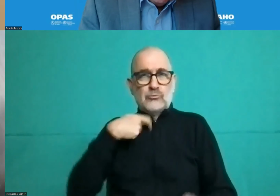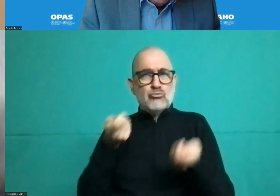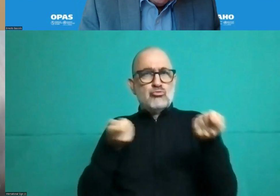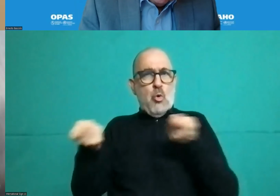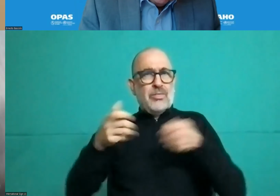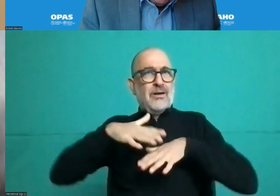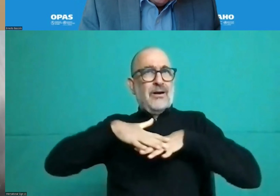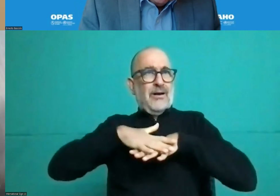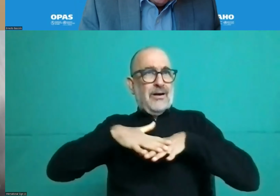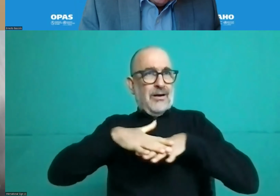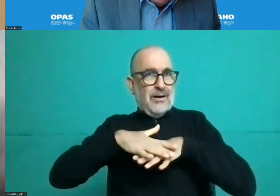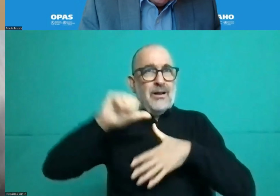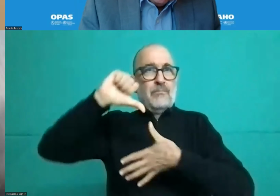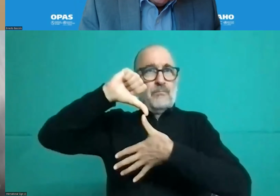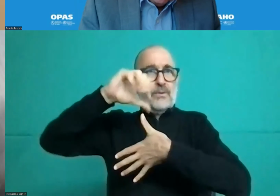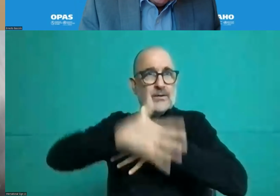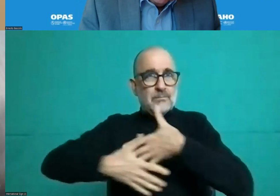nuestro